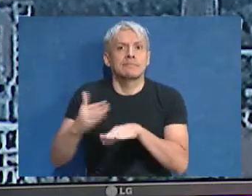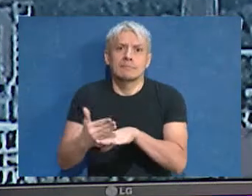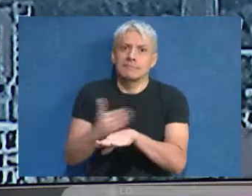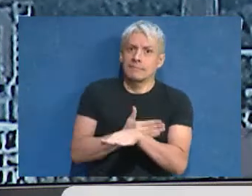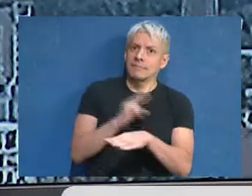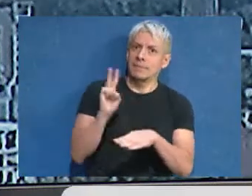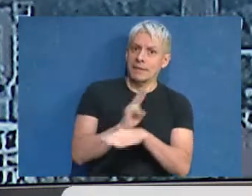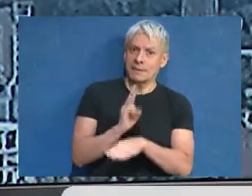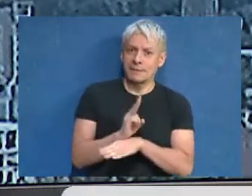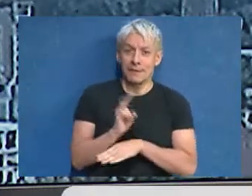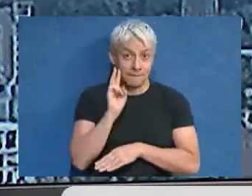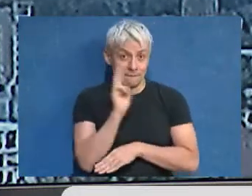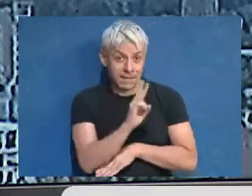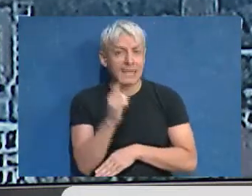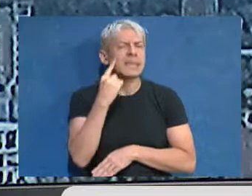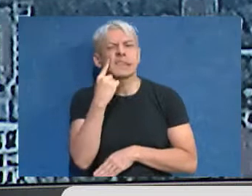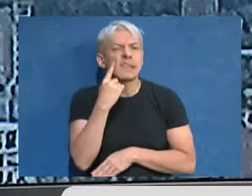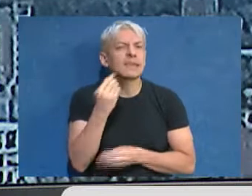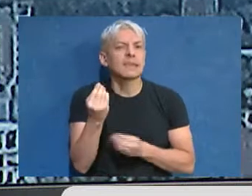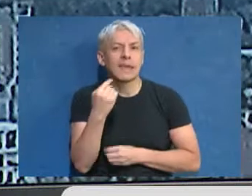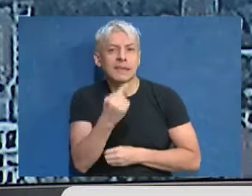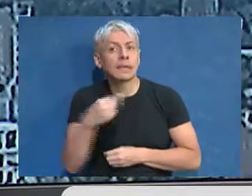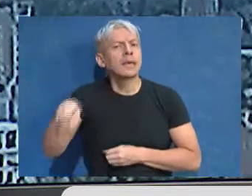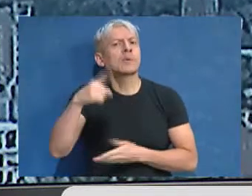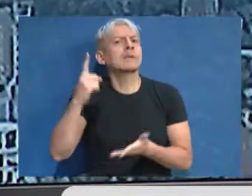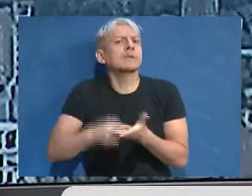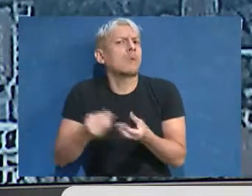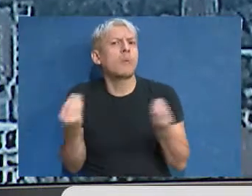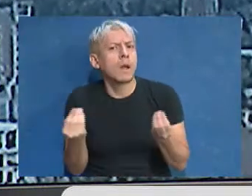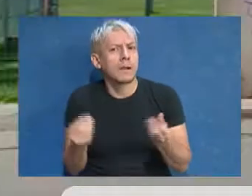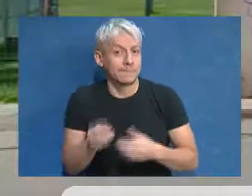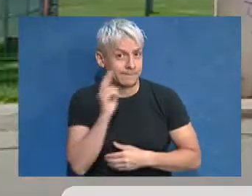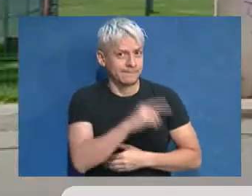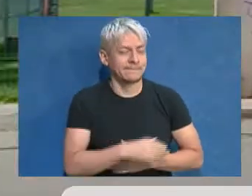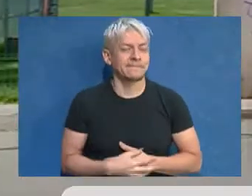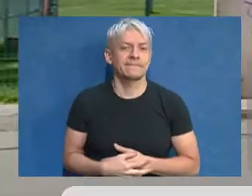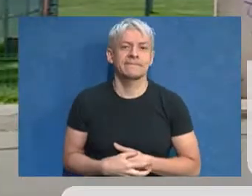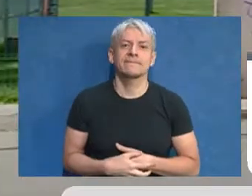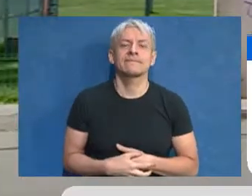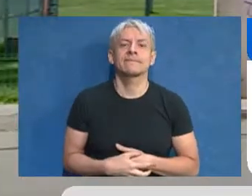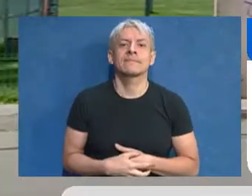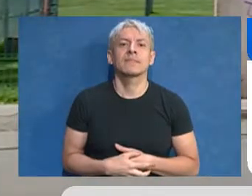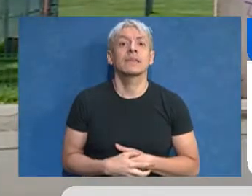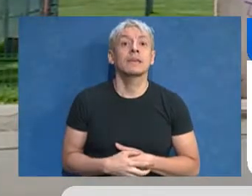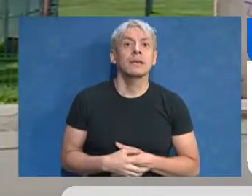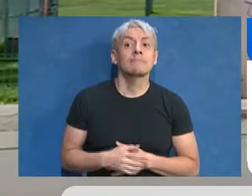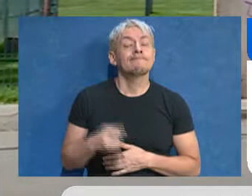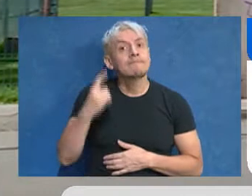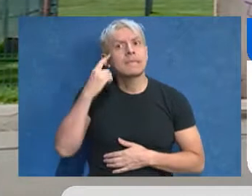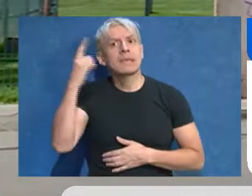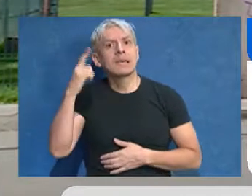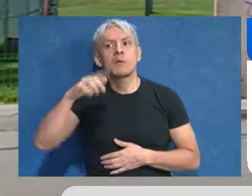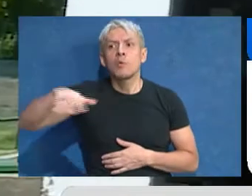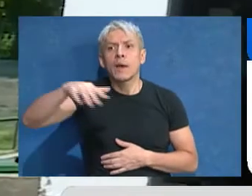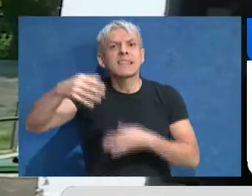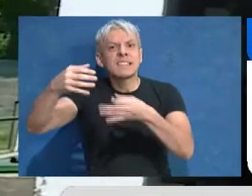que decía el intendente, ¿cuál es la decisión que han tomado sobre los puntos seguros? La idea de los puntos seguros surgió a